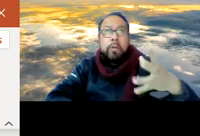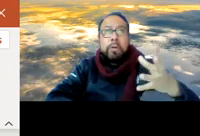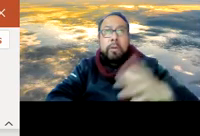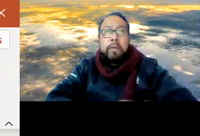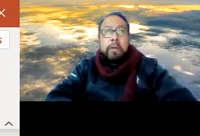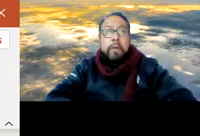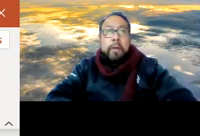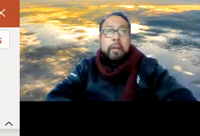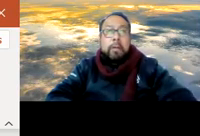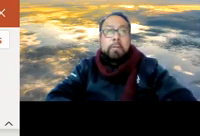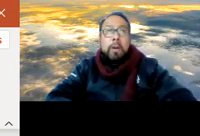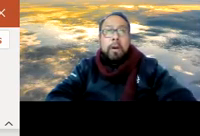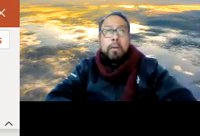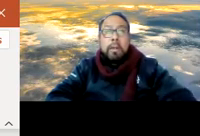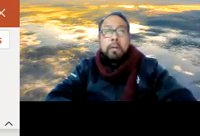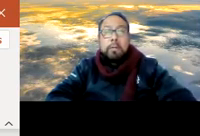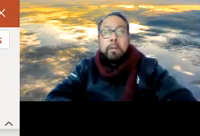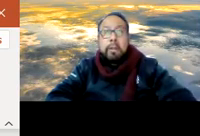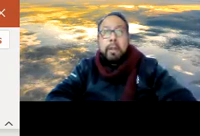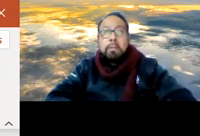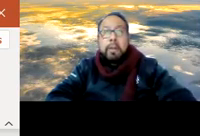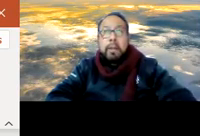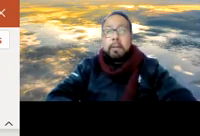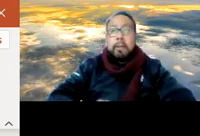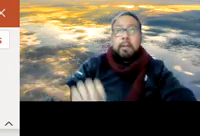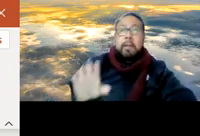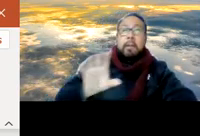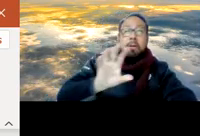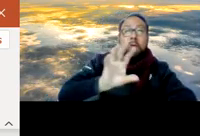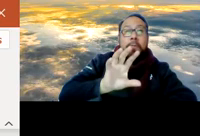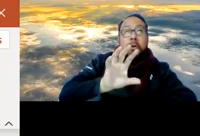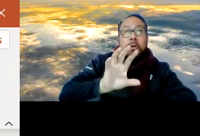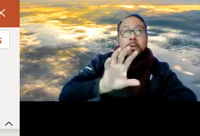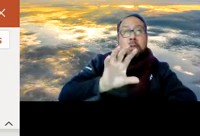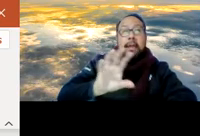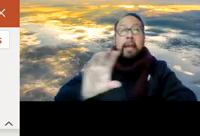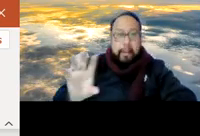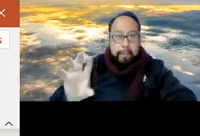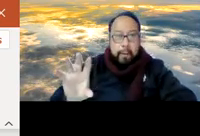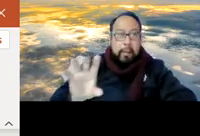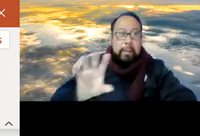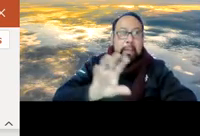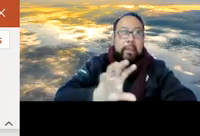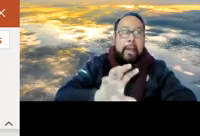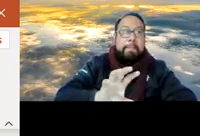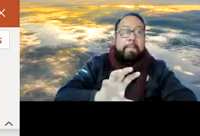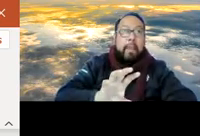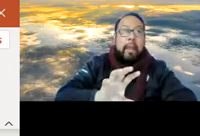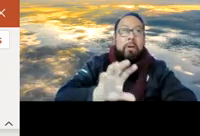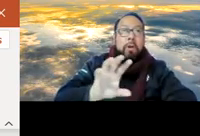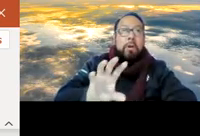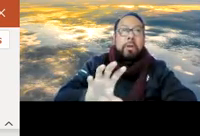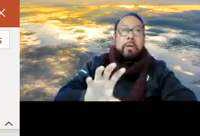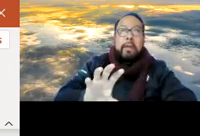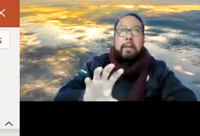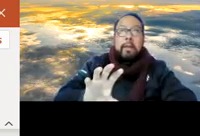sino también mucho en los blogs de los universitarios, para este grupo CENCA invita